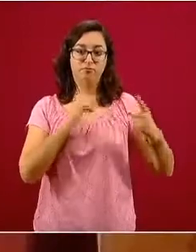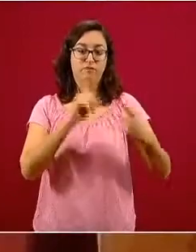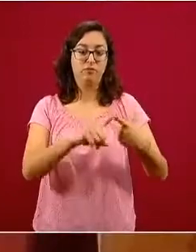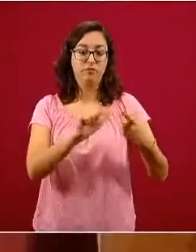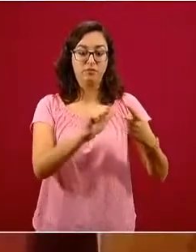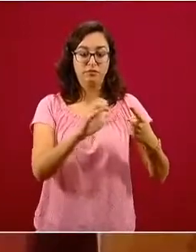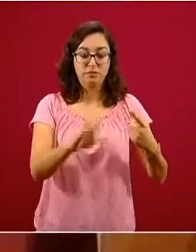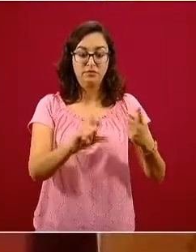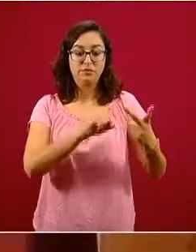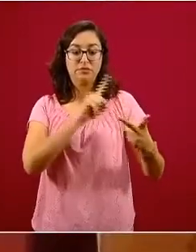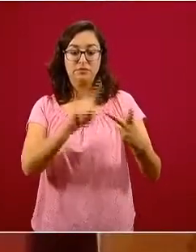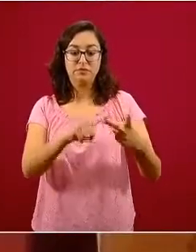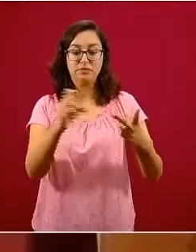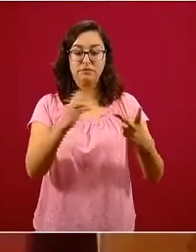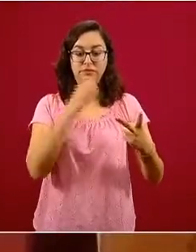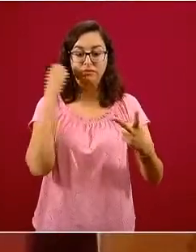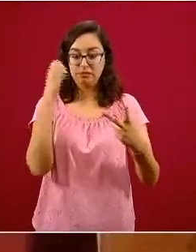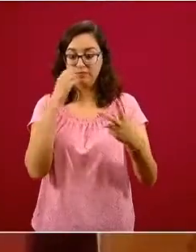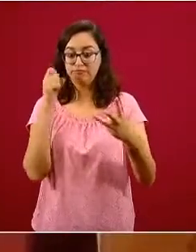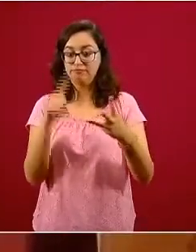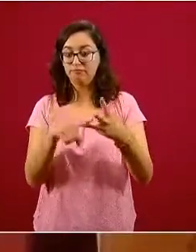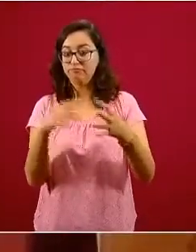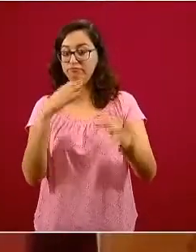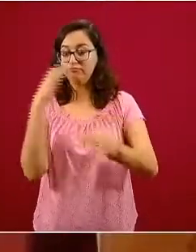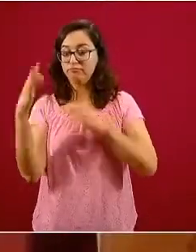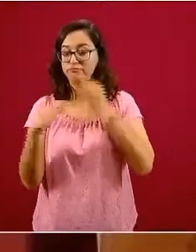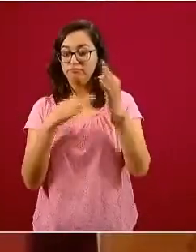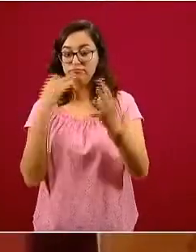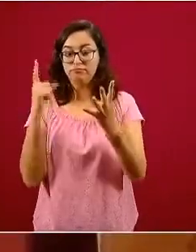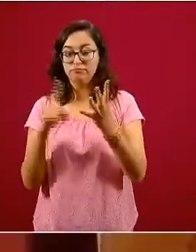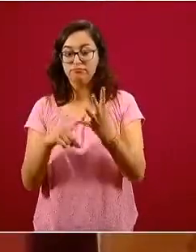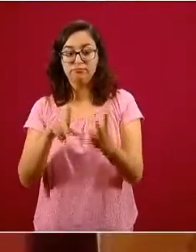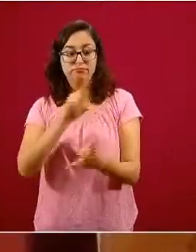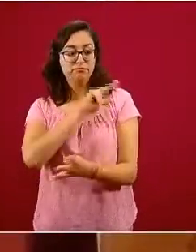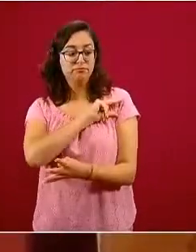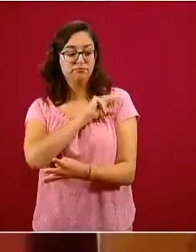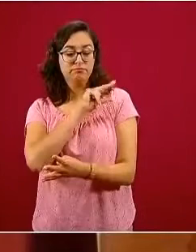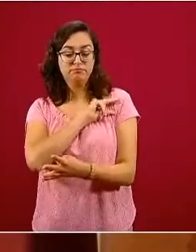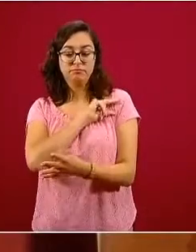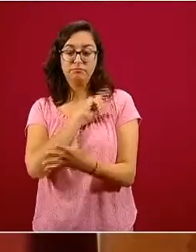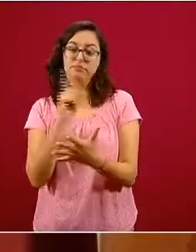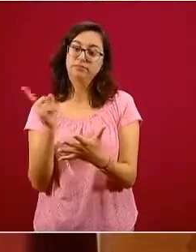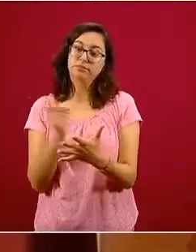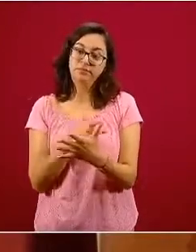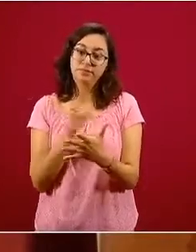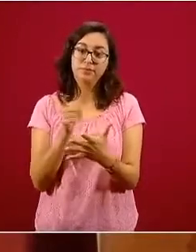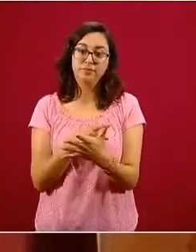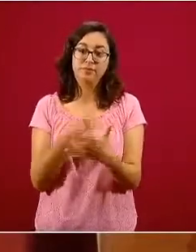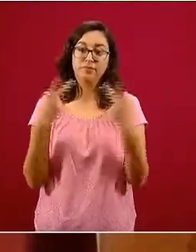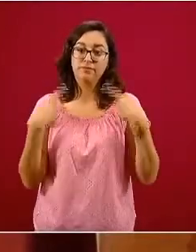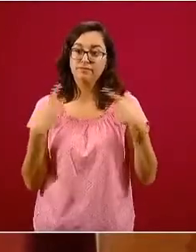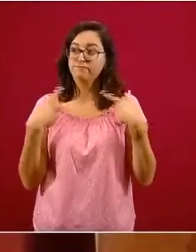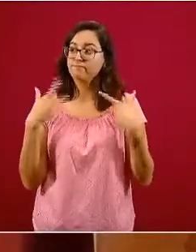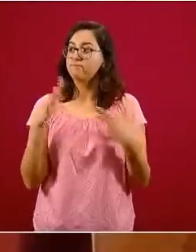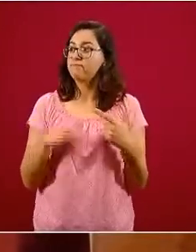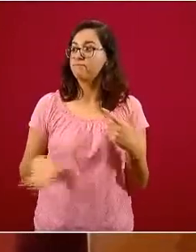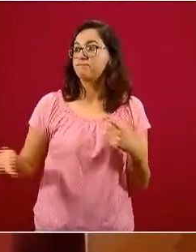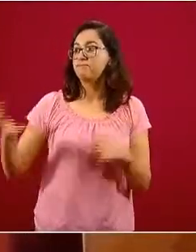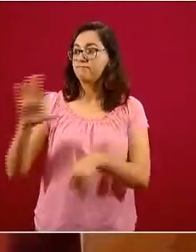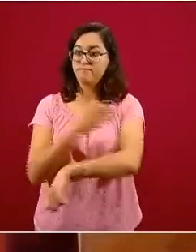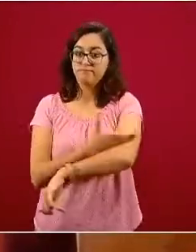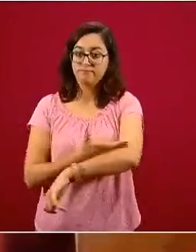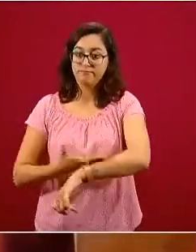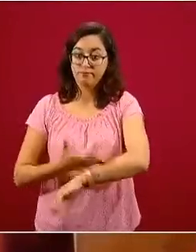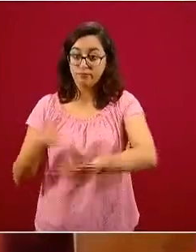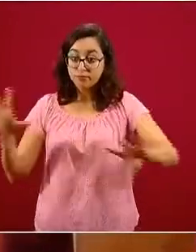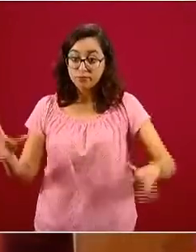la academia, de los medios de comunicación, del sector privado, y desde luego de las familias que nos están